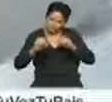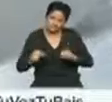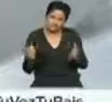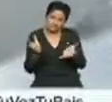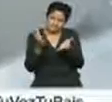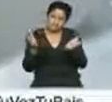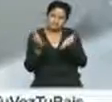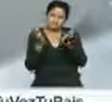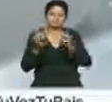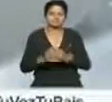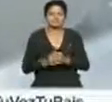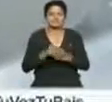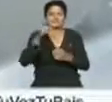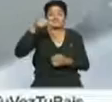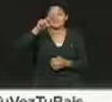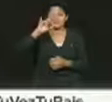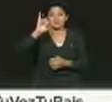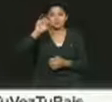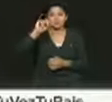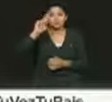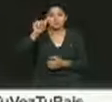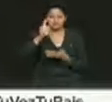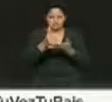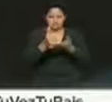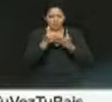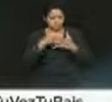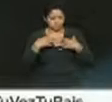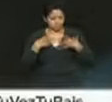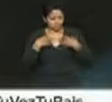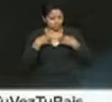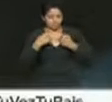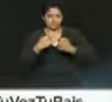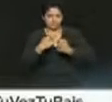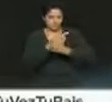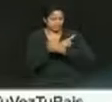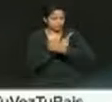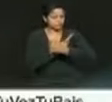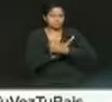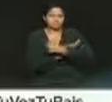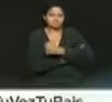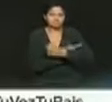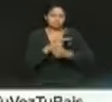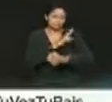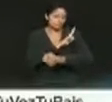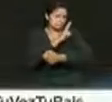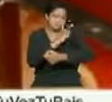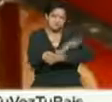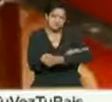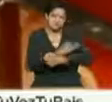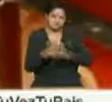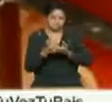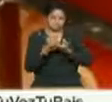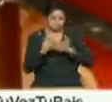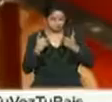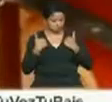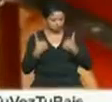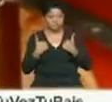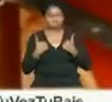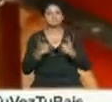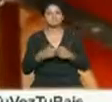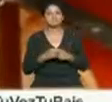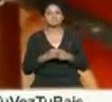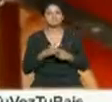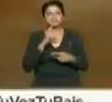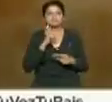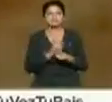los especialistas, la quinoa es un alimento completo, con proteína, carbohidratos, vitaminas y nutrientes, por lo que es